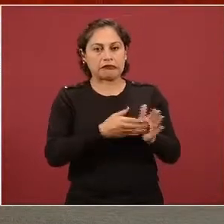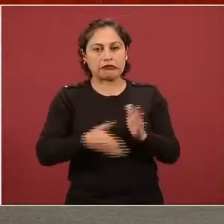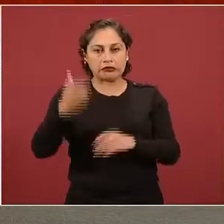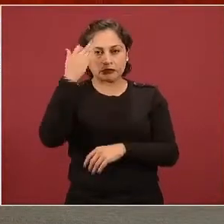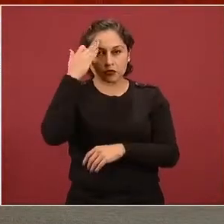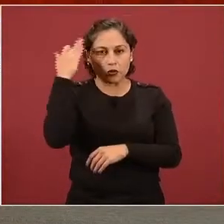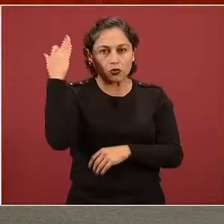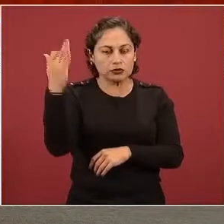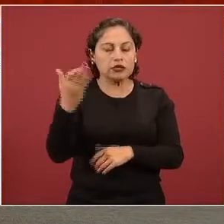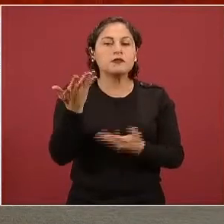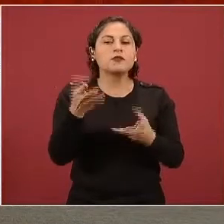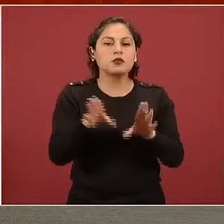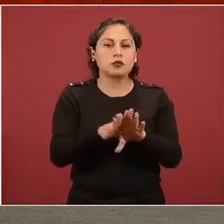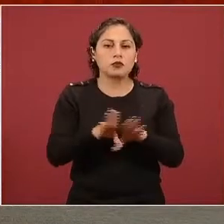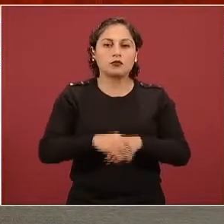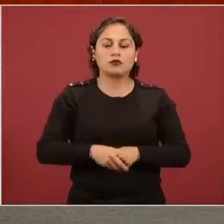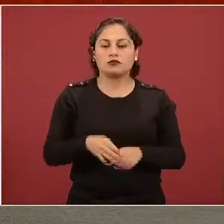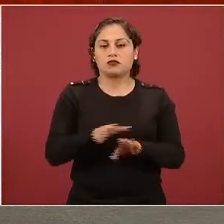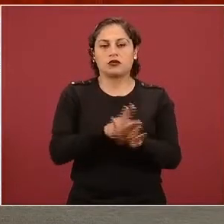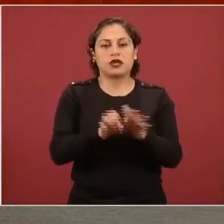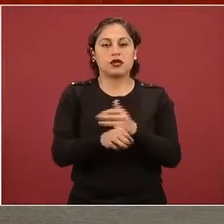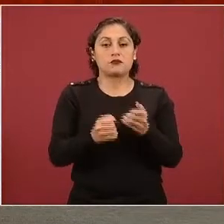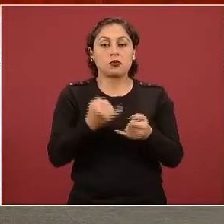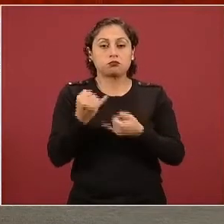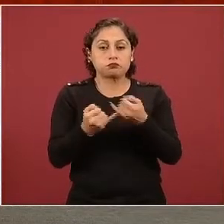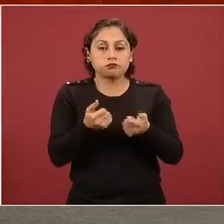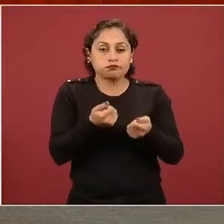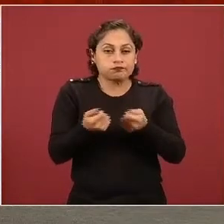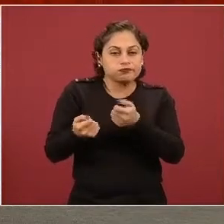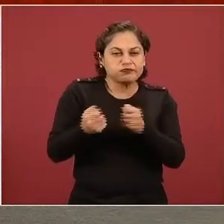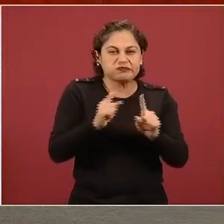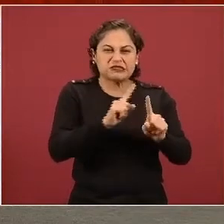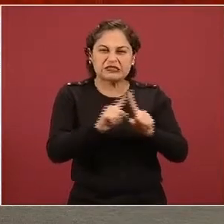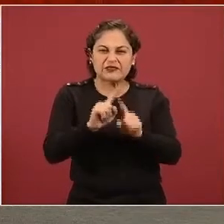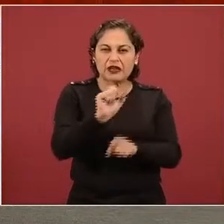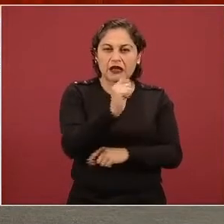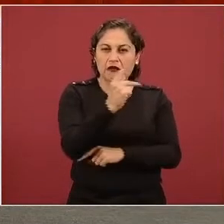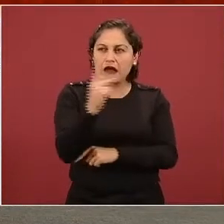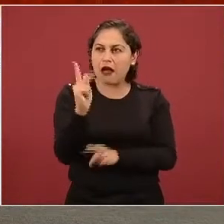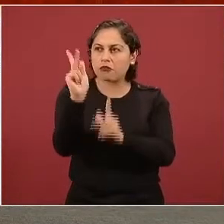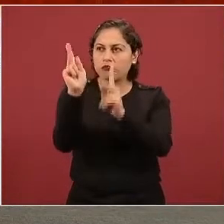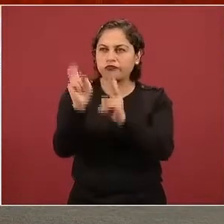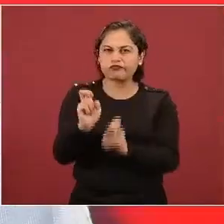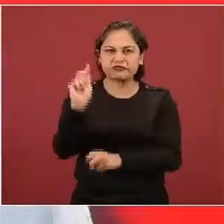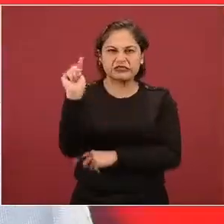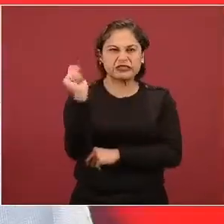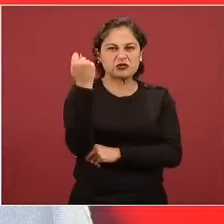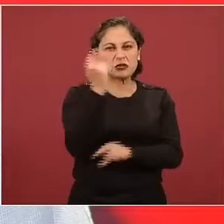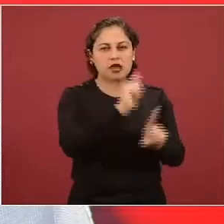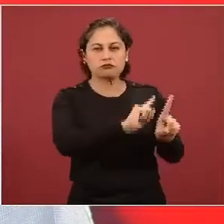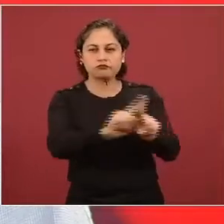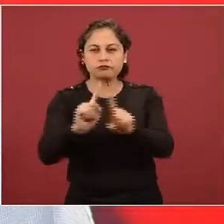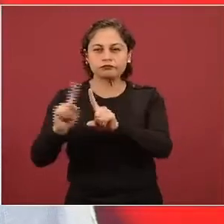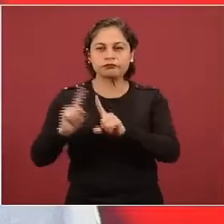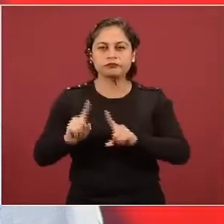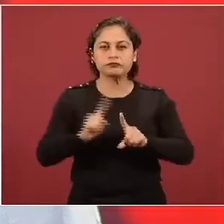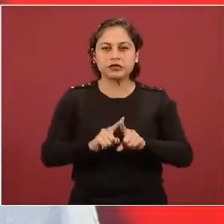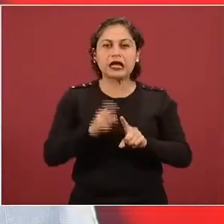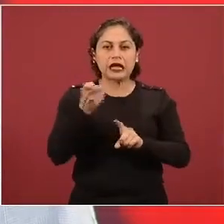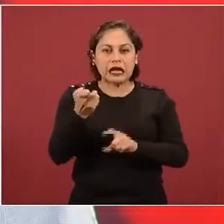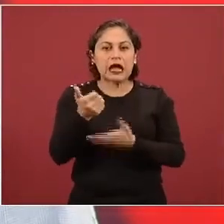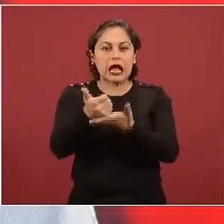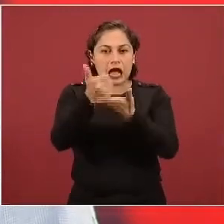de videoconferencia, de videojuegos, toda clase de plataformas electrónicas que nos llevan a interactuar unos con otros o nos